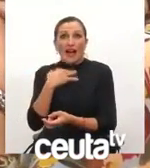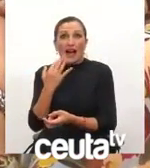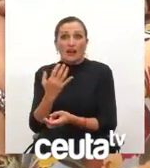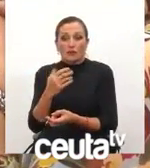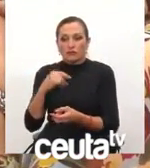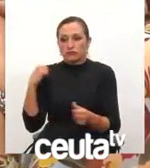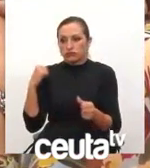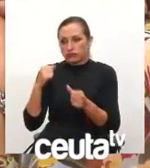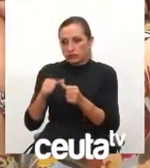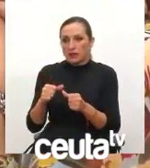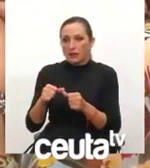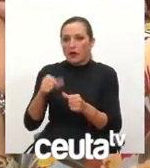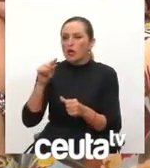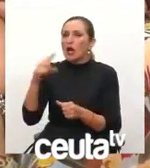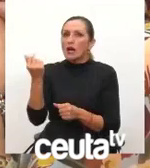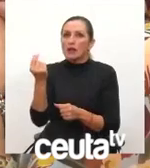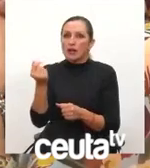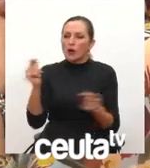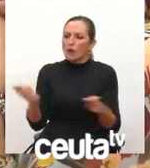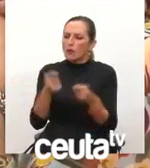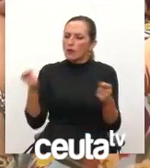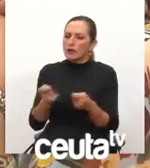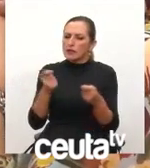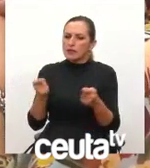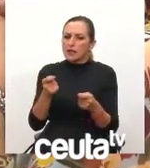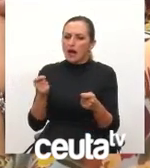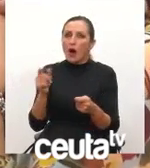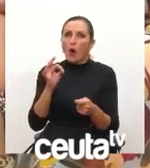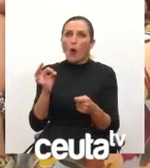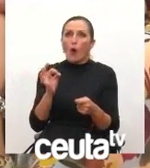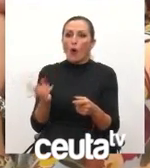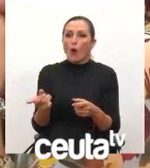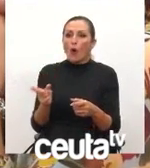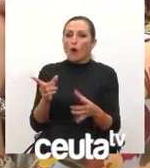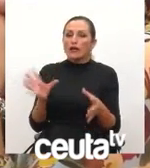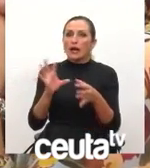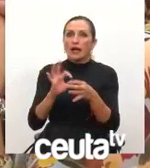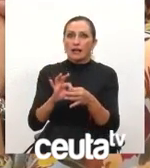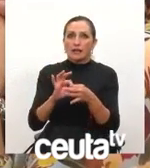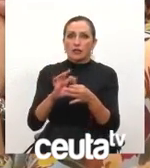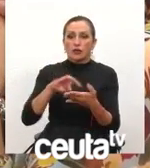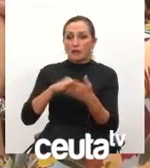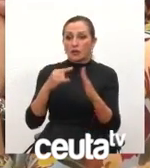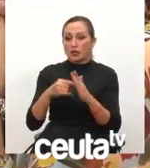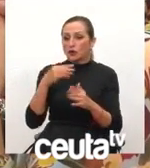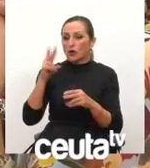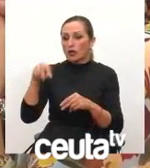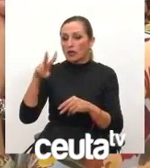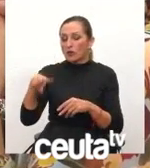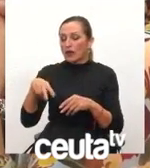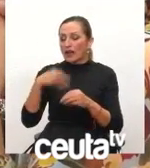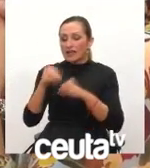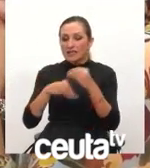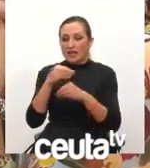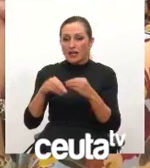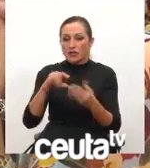cuánto dinero se ha gastado en publicidad y en la redacción del proyecto que nunca se han realizado y que forma parte del Plan Aparca. Y,